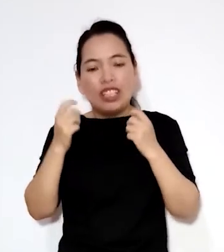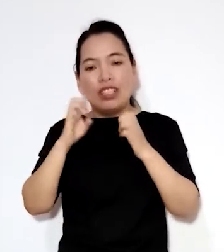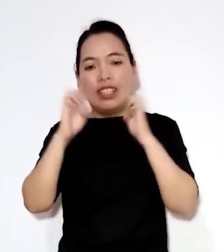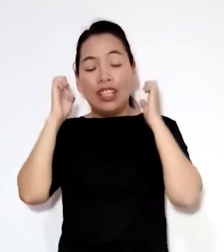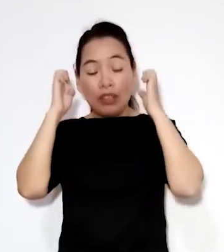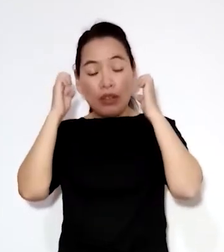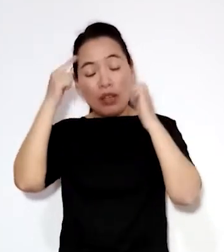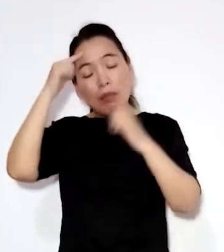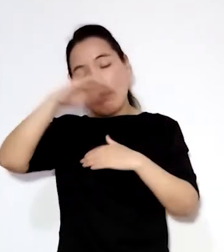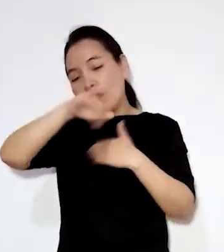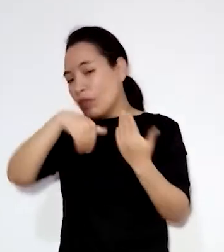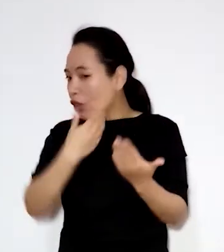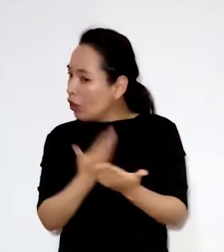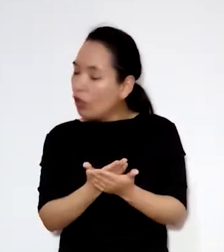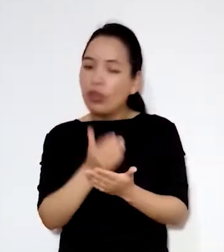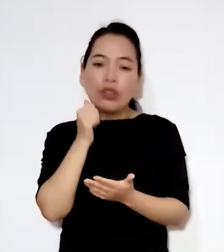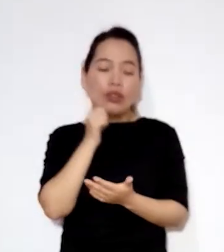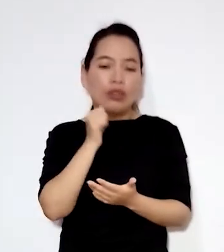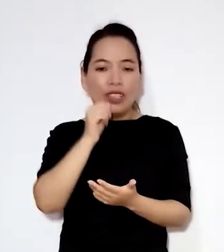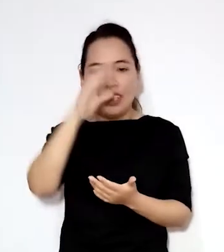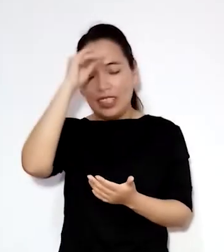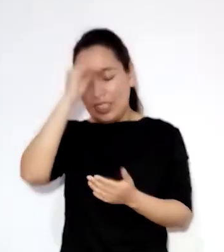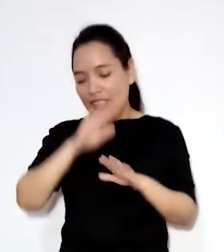en la que hemos,